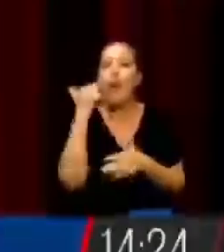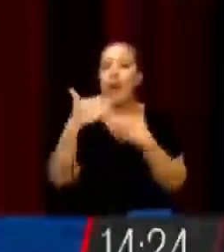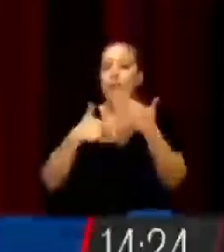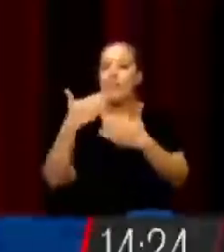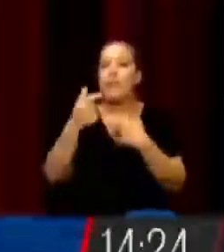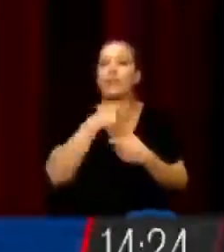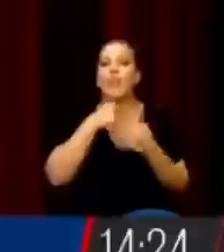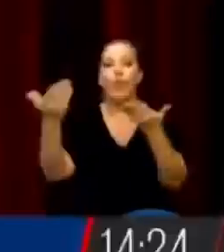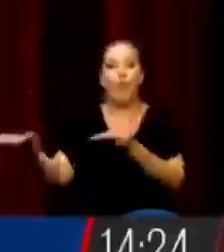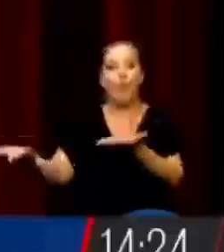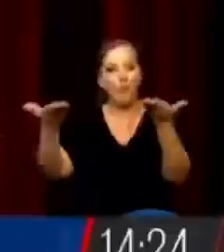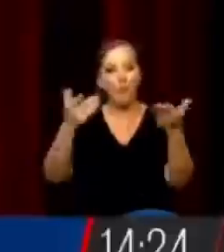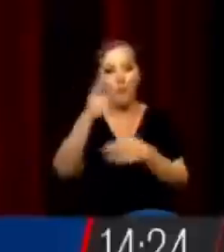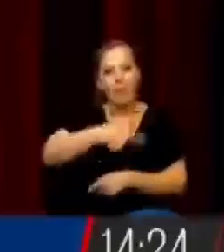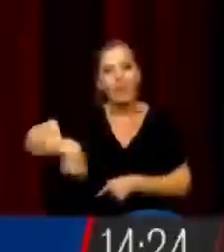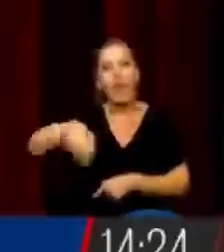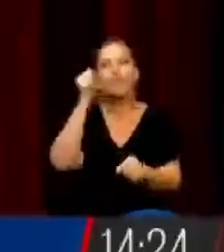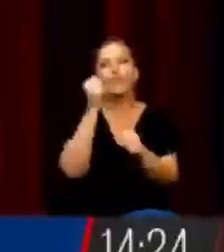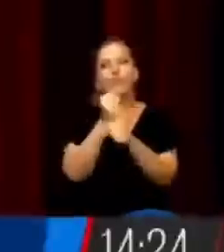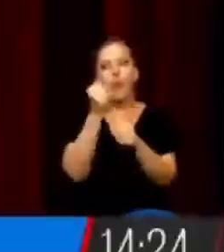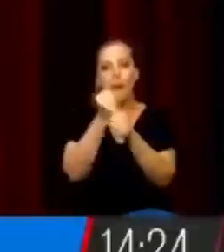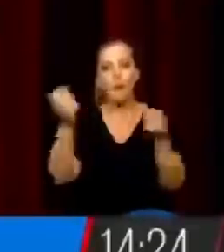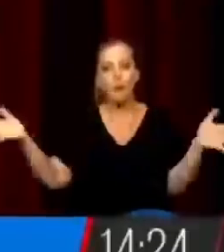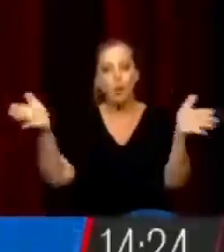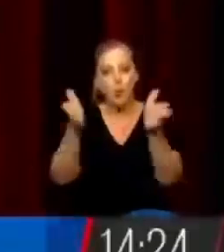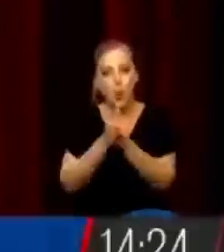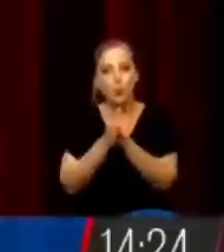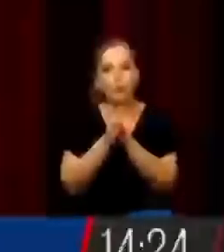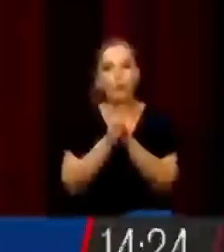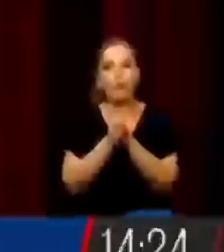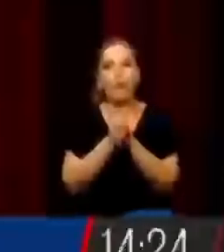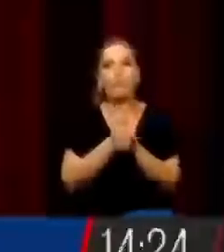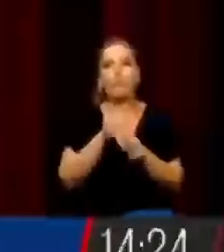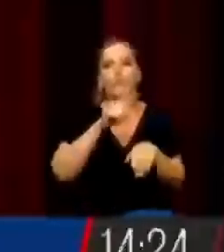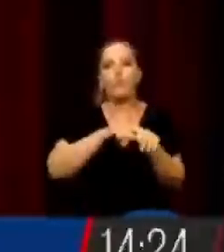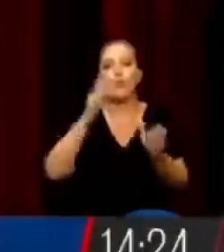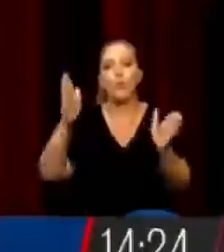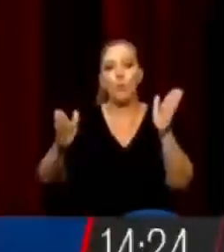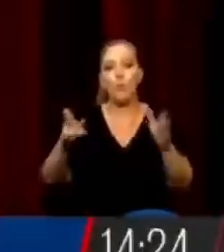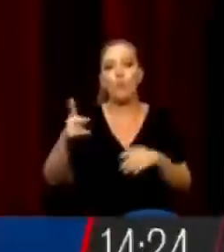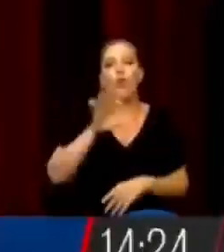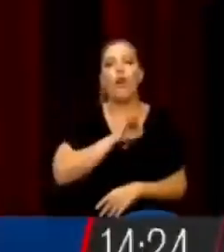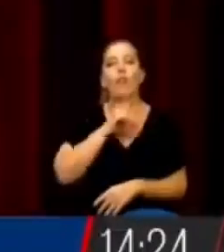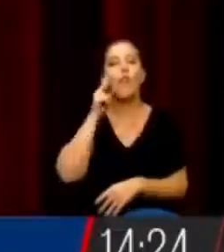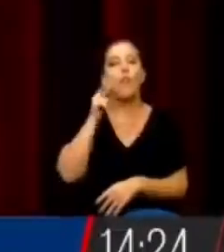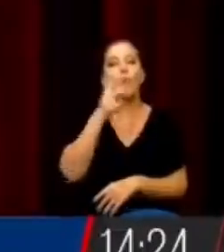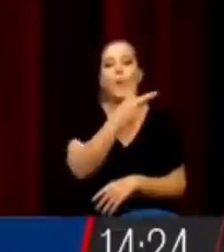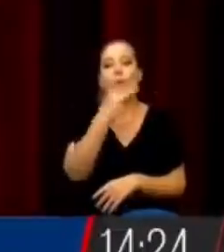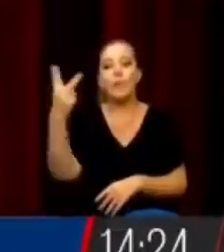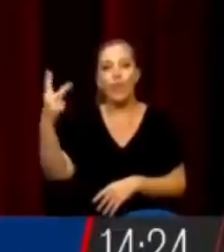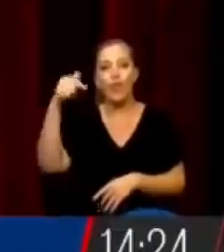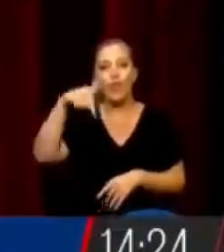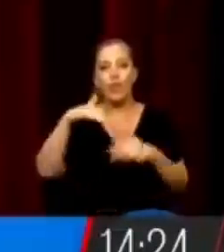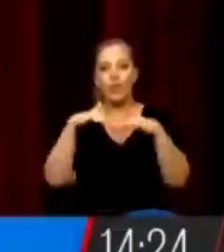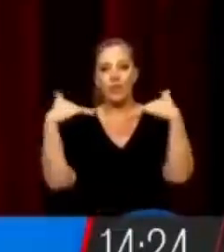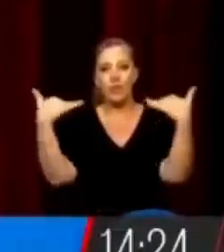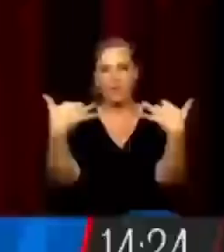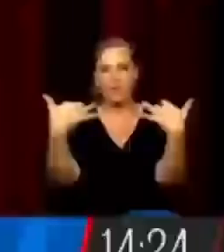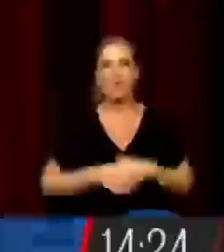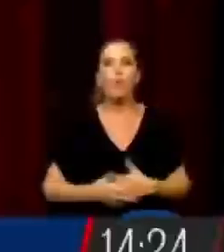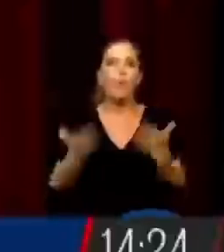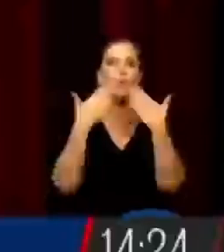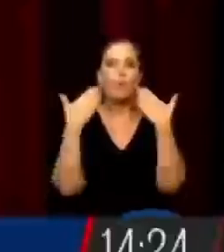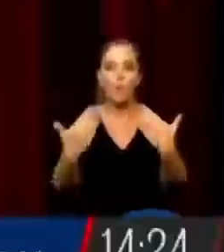Quiero invitarlos a que trabajemos juntos en el periodo 2022 de este Parlamento, de esta